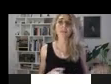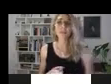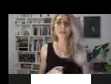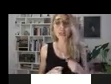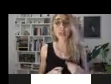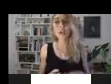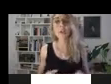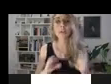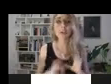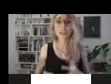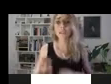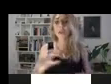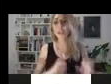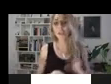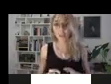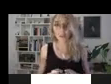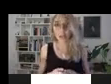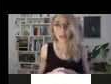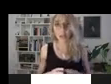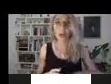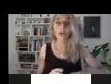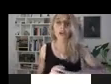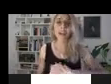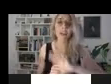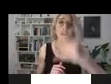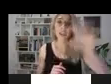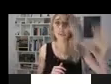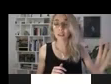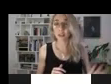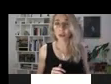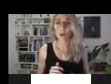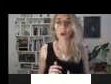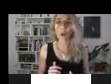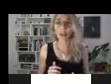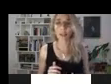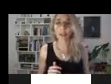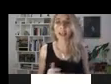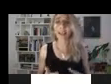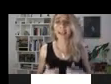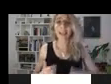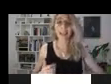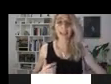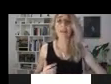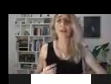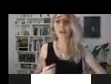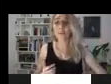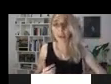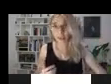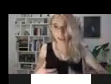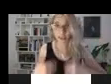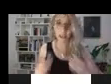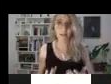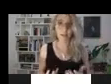sociología, lo primero que tenemos que identificar son los actores con los cuales